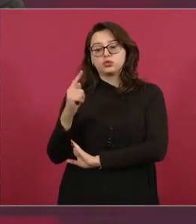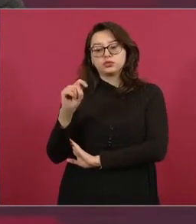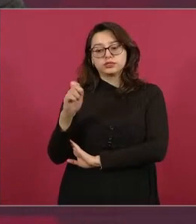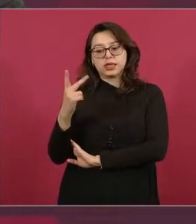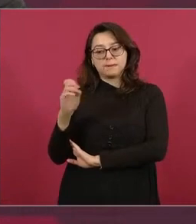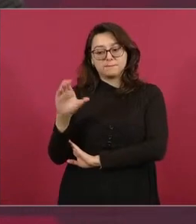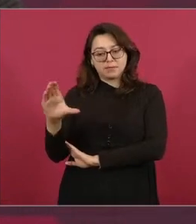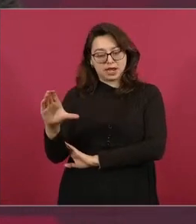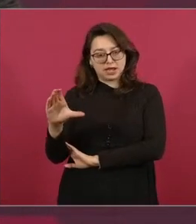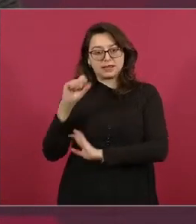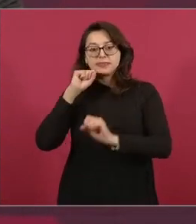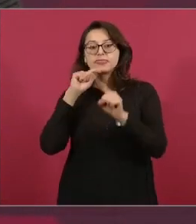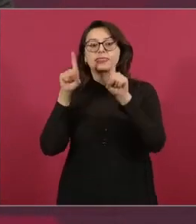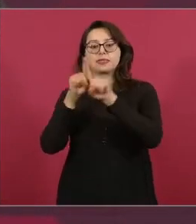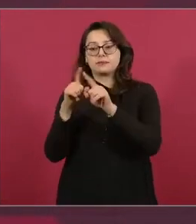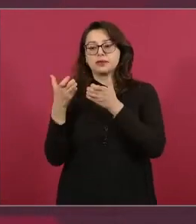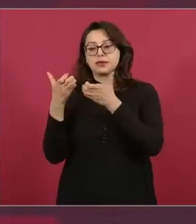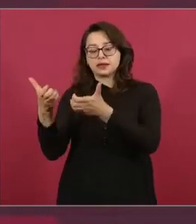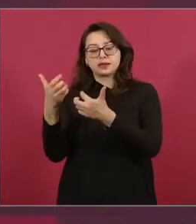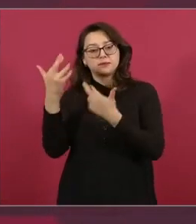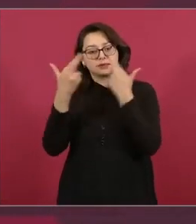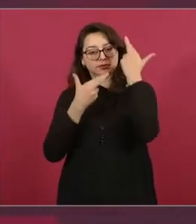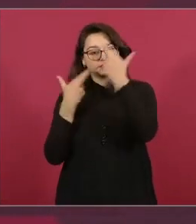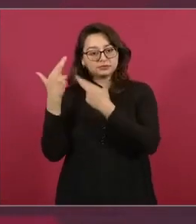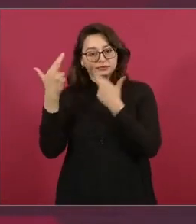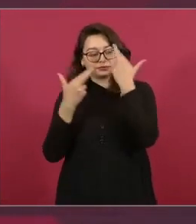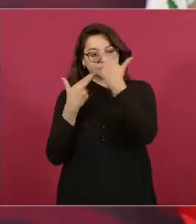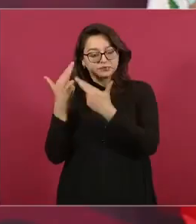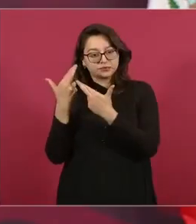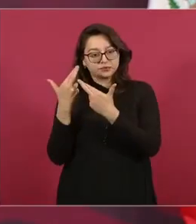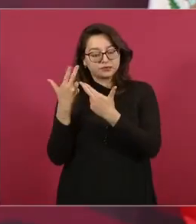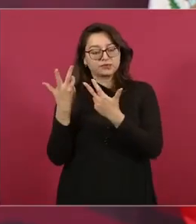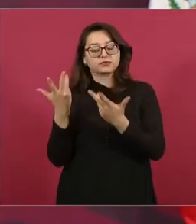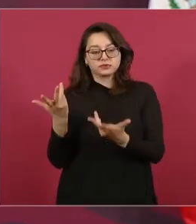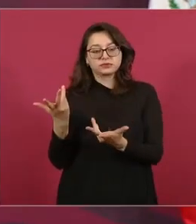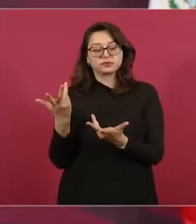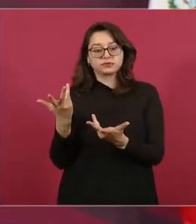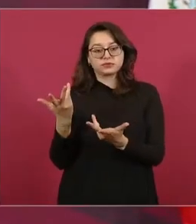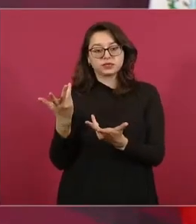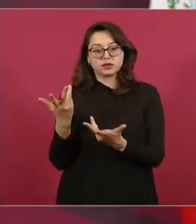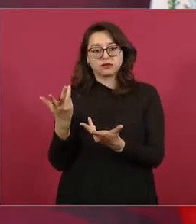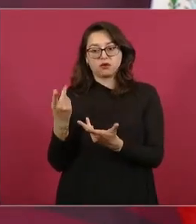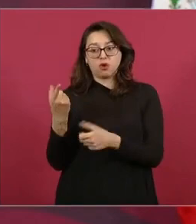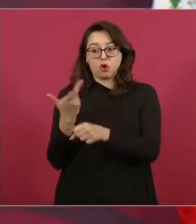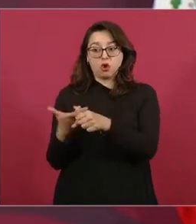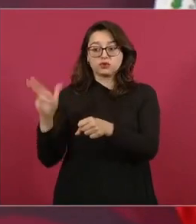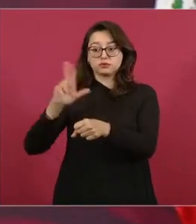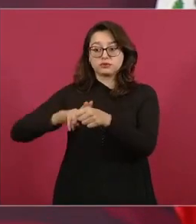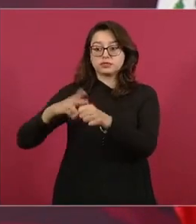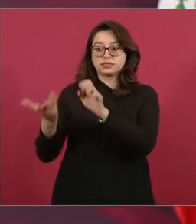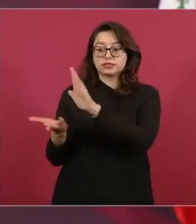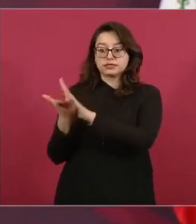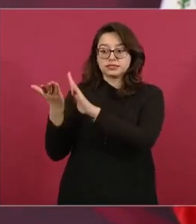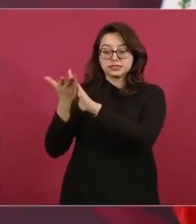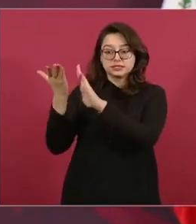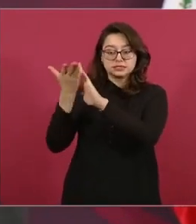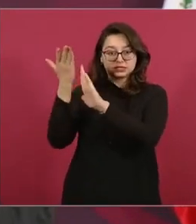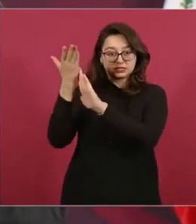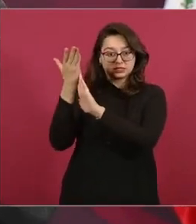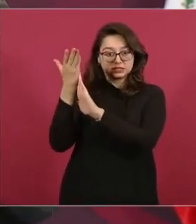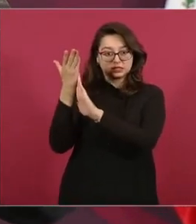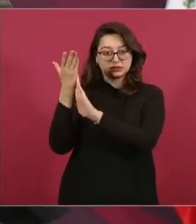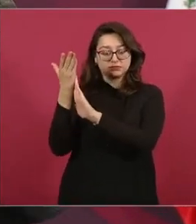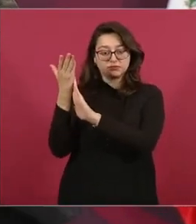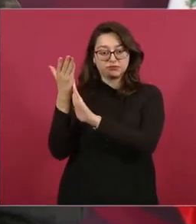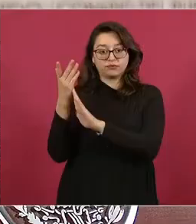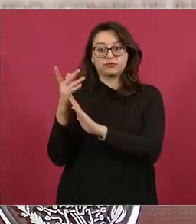que es también revisión de caminos y la construcción de un hospital. Con